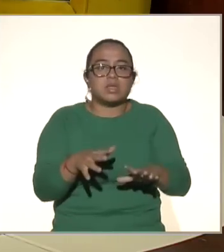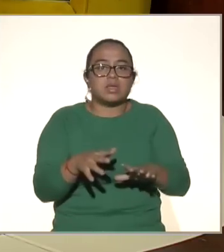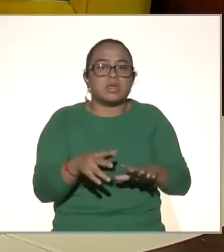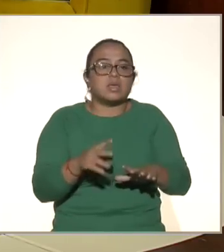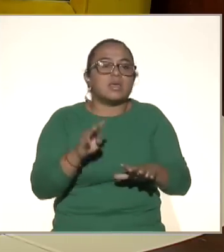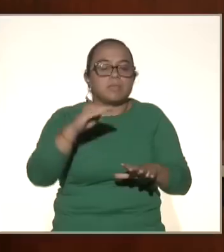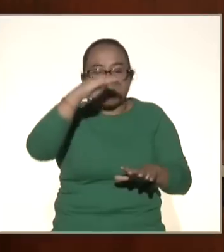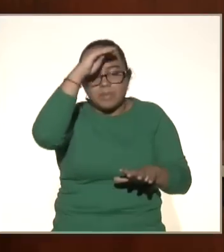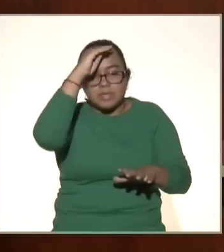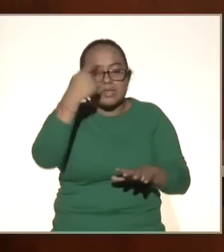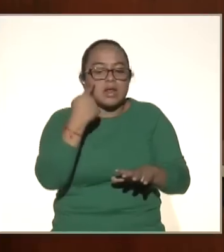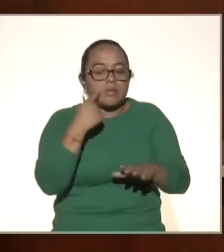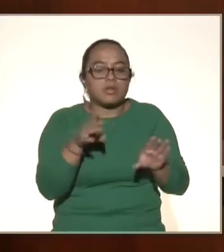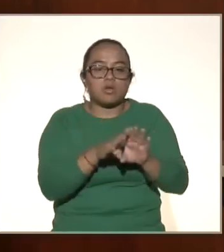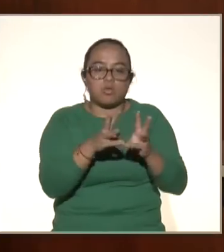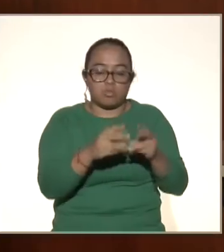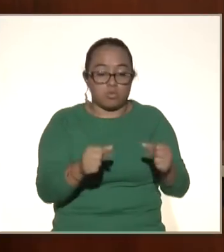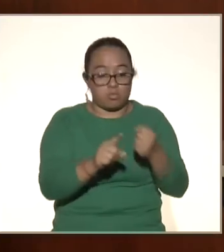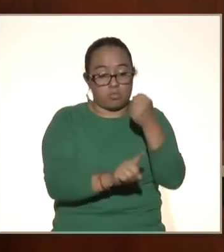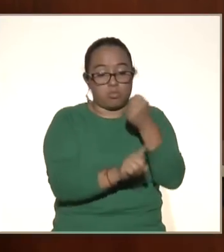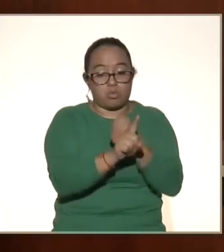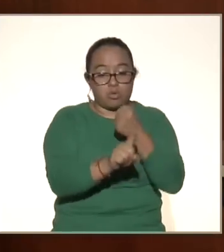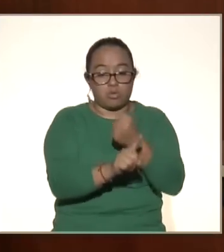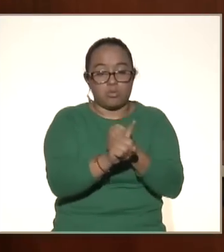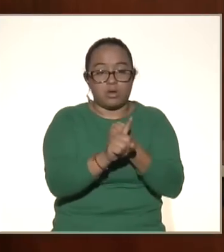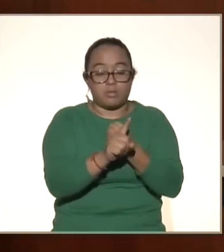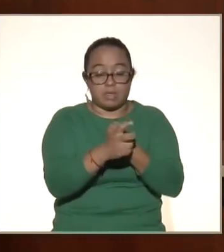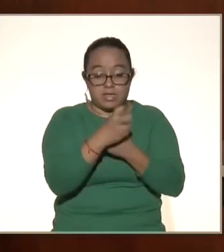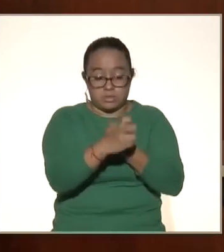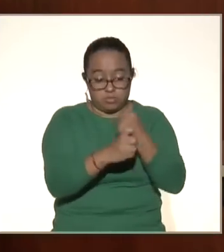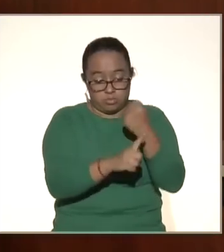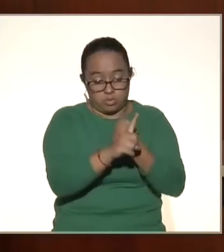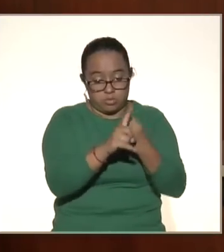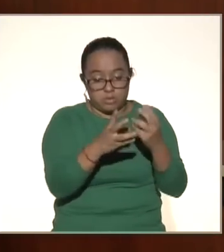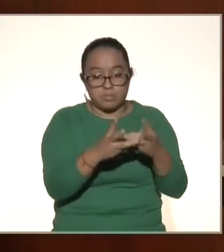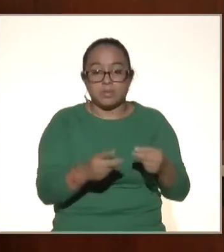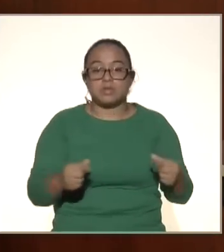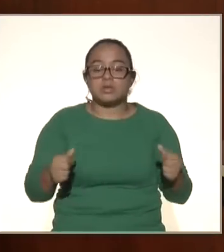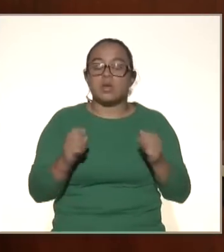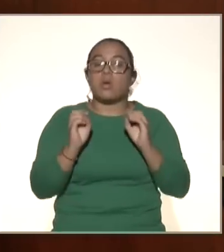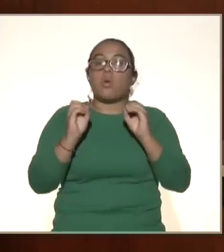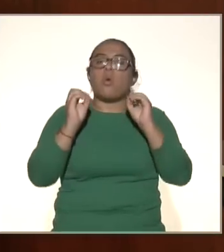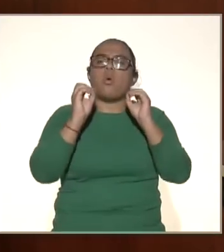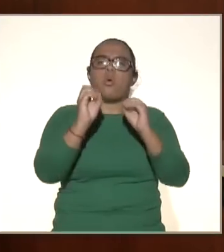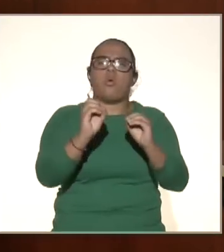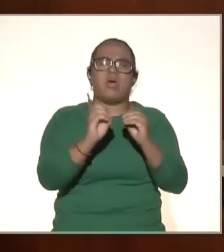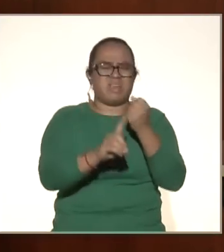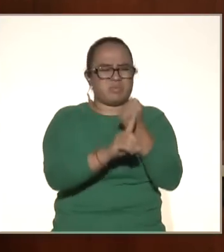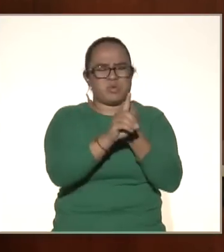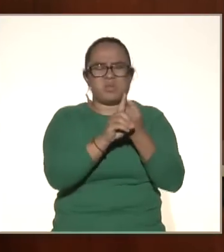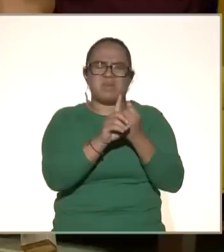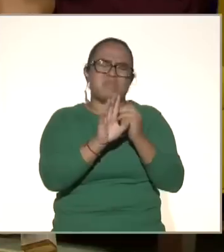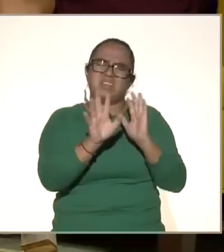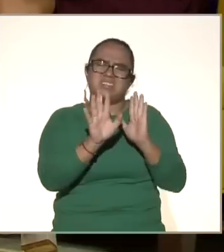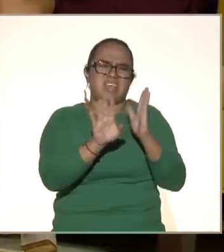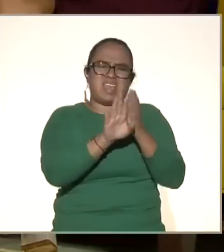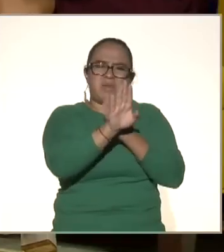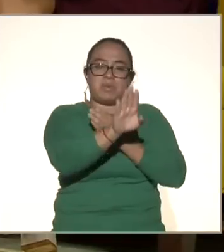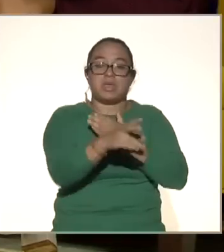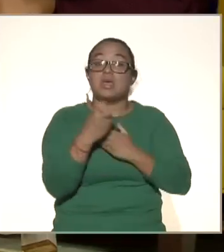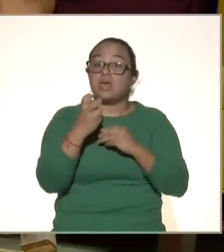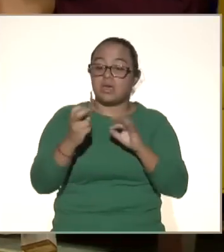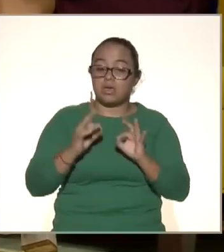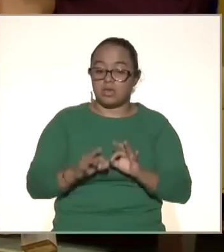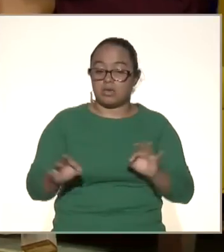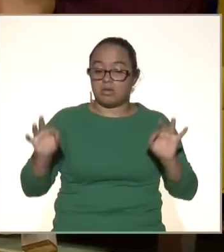solucionamos. Solucionar los problemas de antemano, ¿sí? o evitar los problemas de antemano es